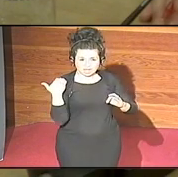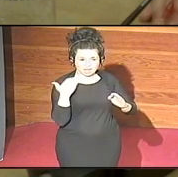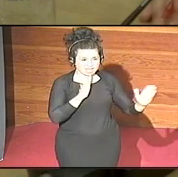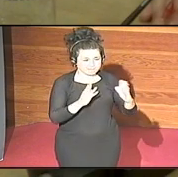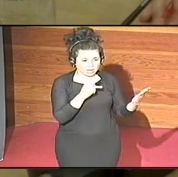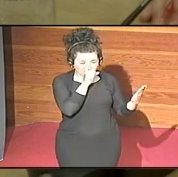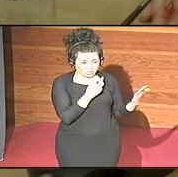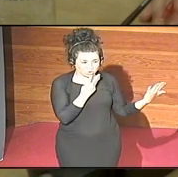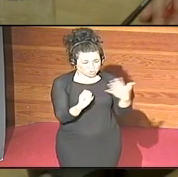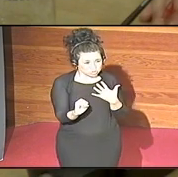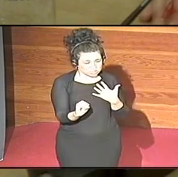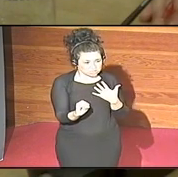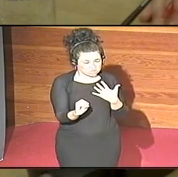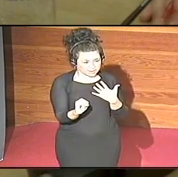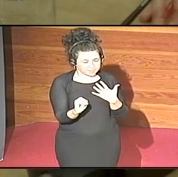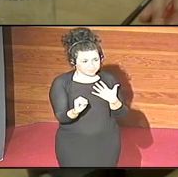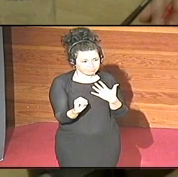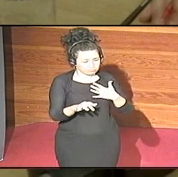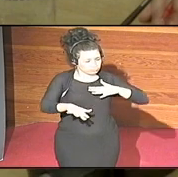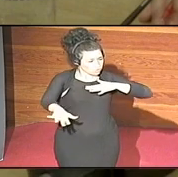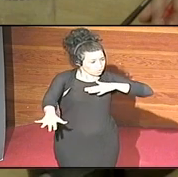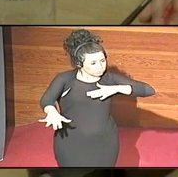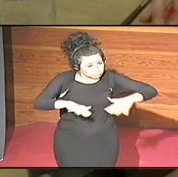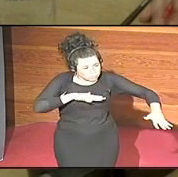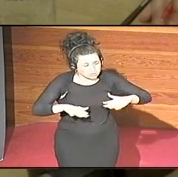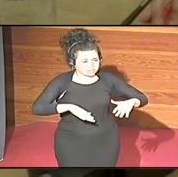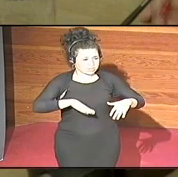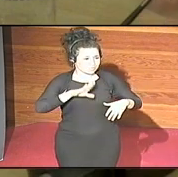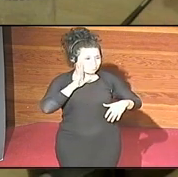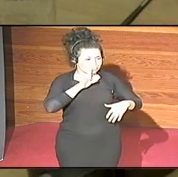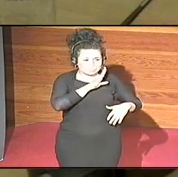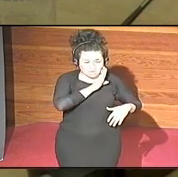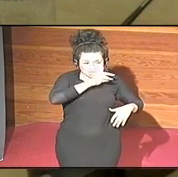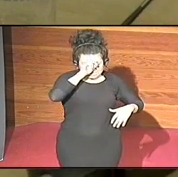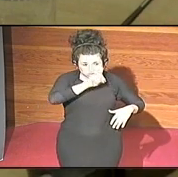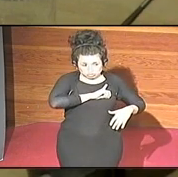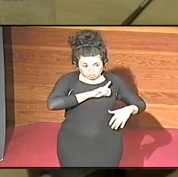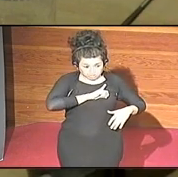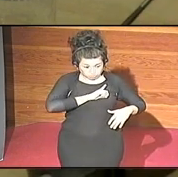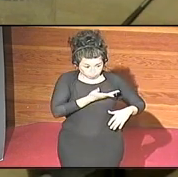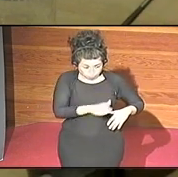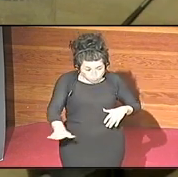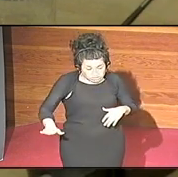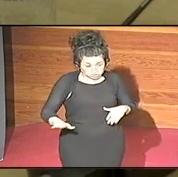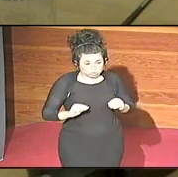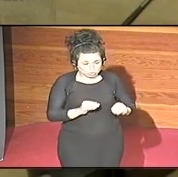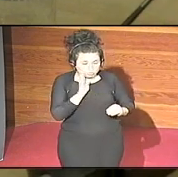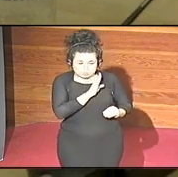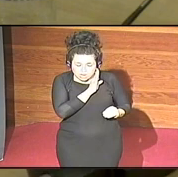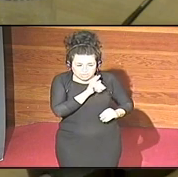con alto porcentaje, alta movilización de madres de soldados muertos en combate y de asociaciones